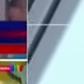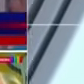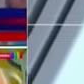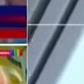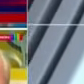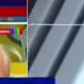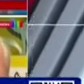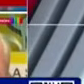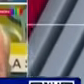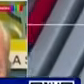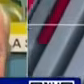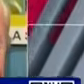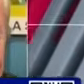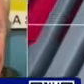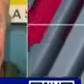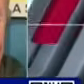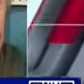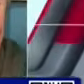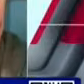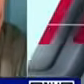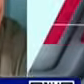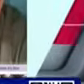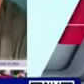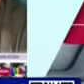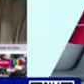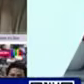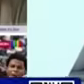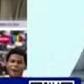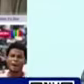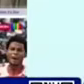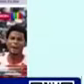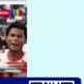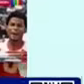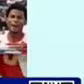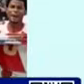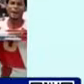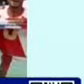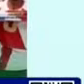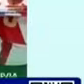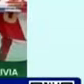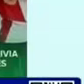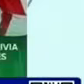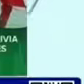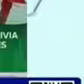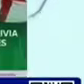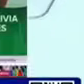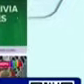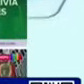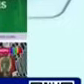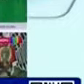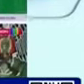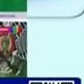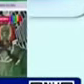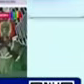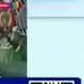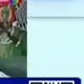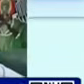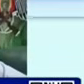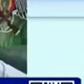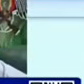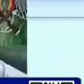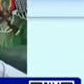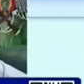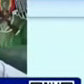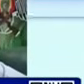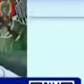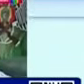aquellas informaciones y esas también noticias que no se puede perder para estar bien informado. Y además de ver lo que se perdió en el noticiero, puede